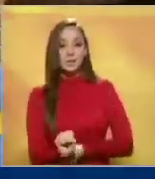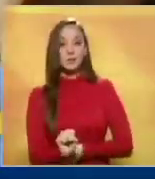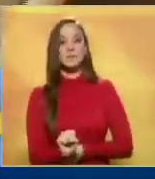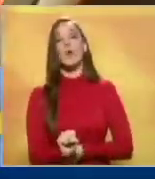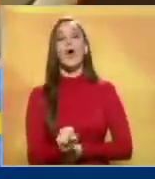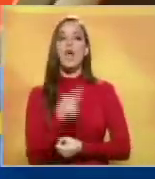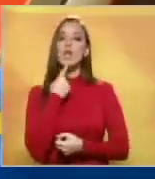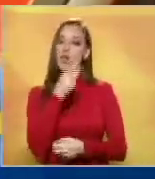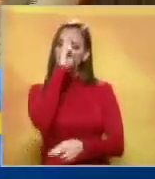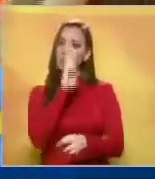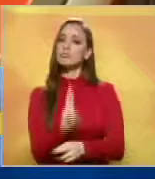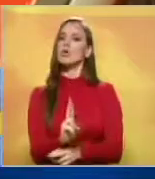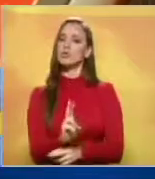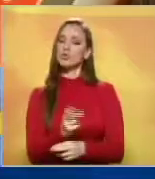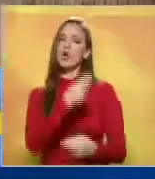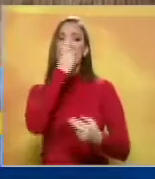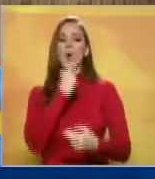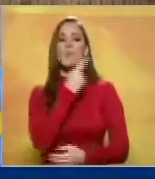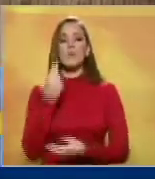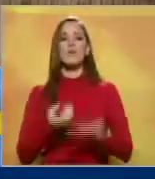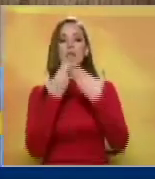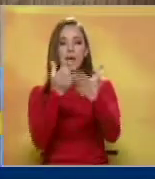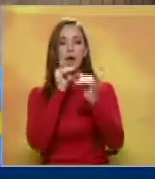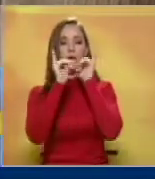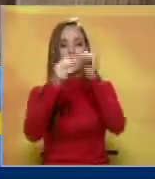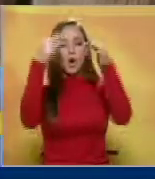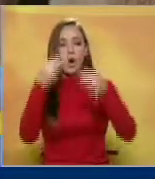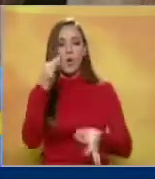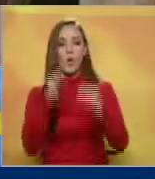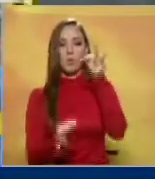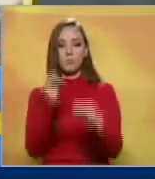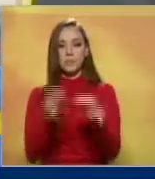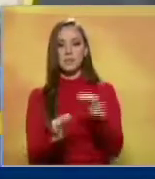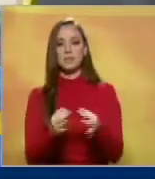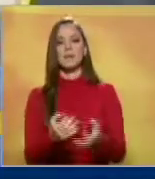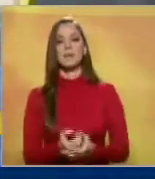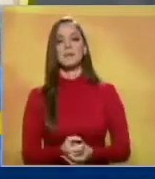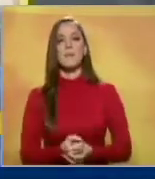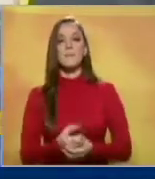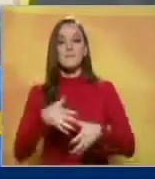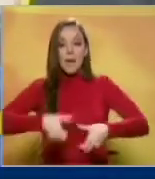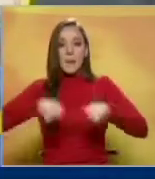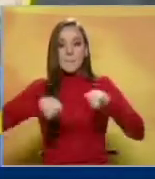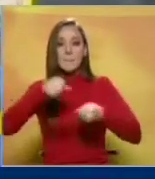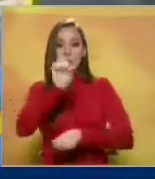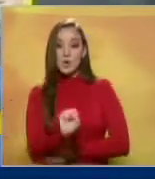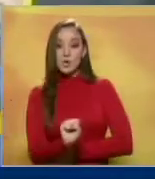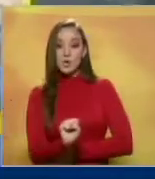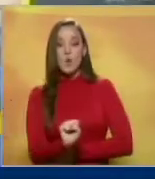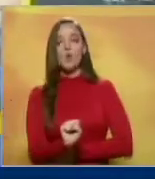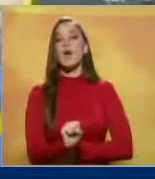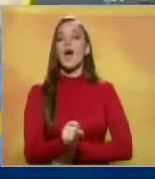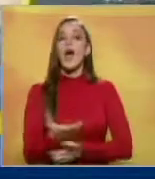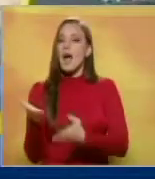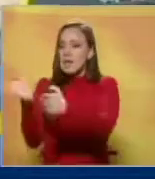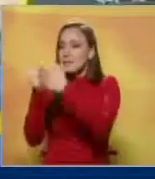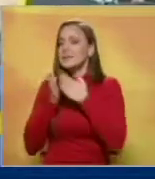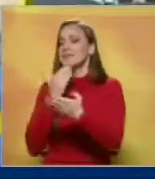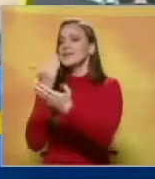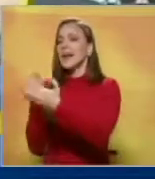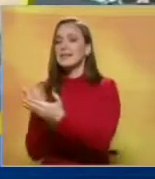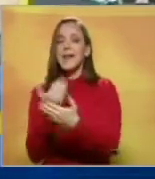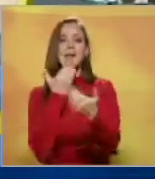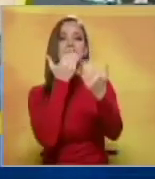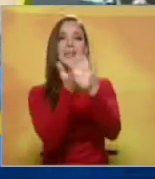de ratificó su compromiso de continuar llevando la información justa y balanceada desde la región al mercosur por entregarnos este reconocimiento a todo el equipo